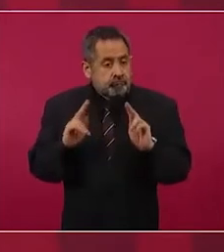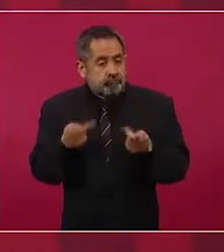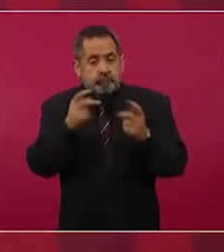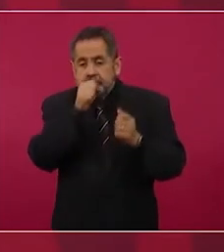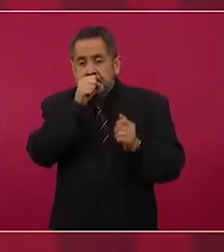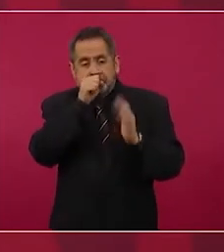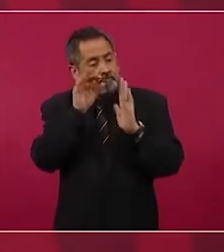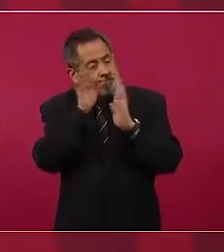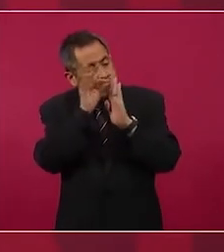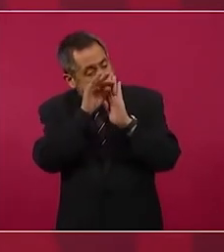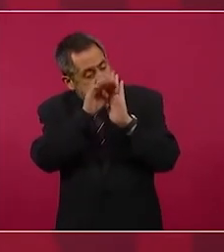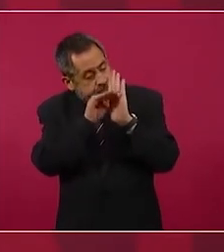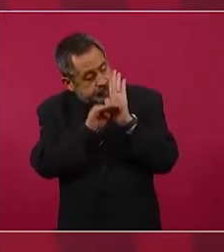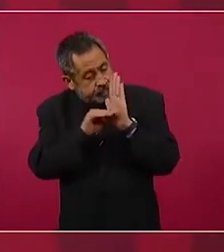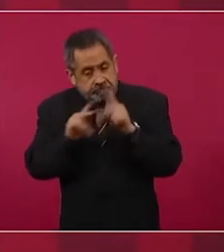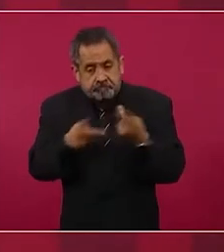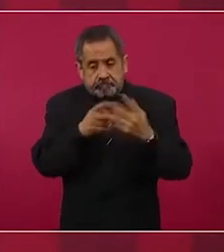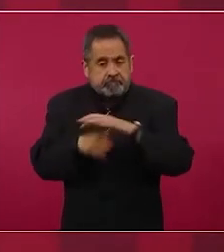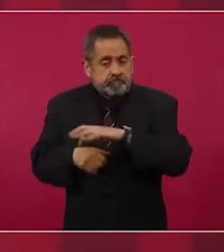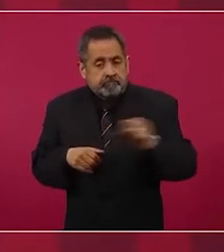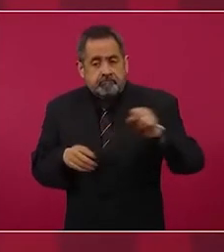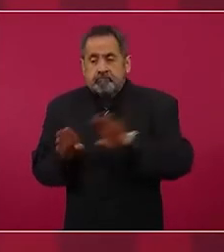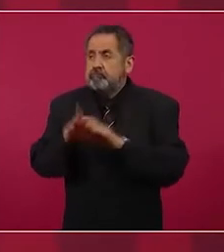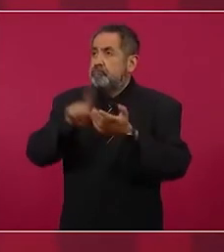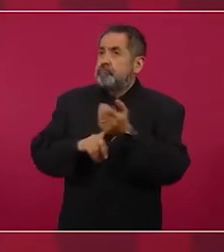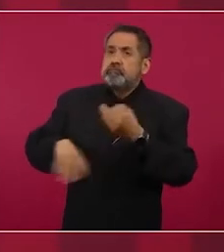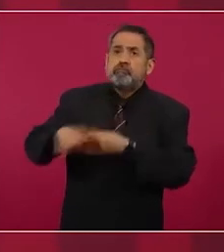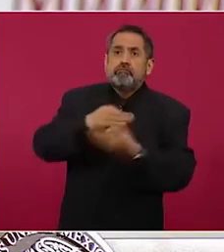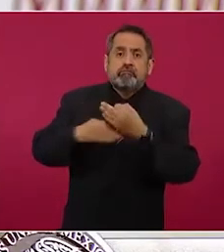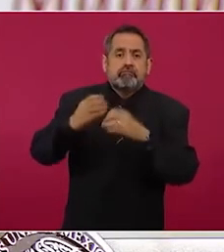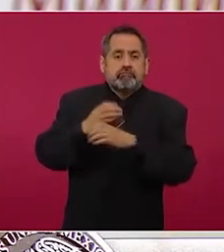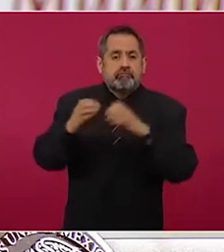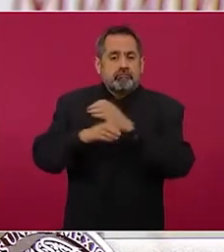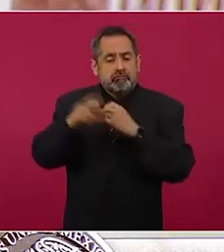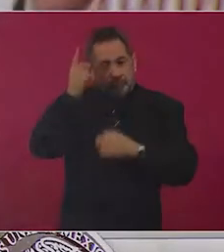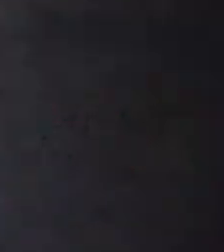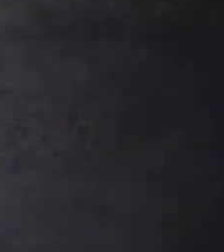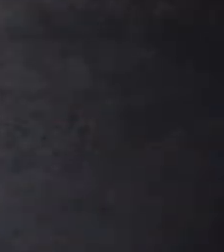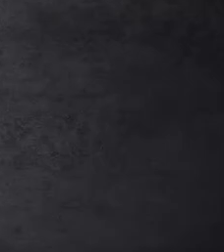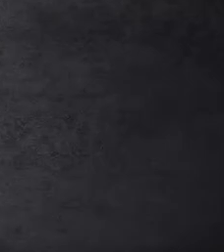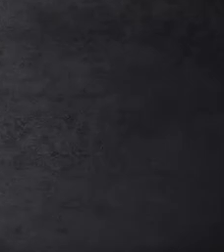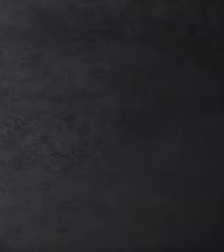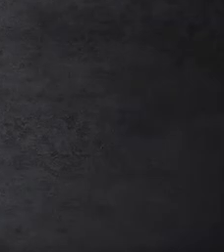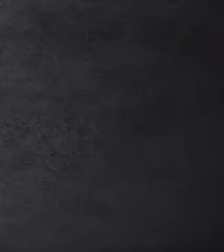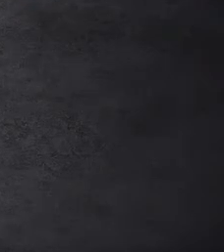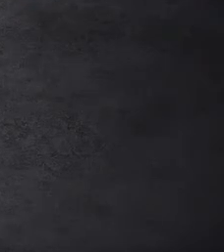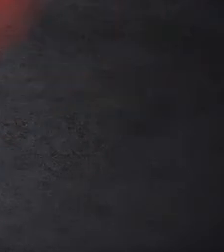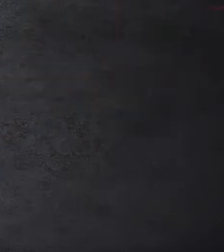términos se realiza la enajenación de activos, y nada más es activos en bolsas.